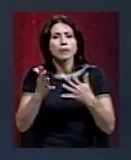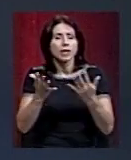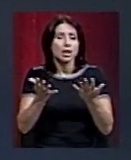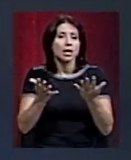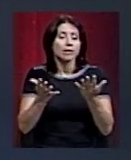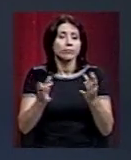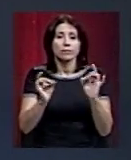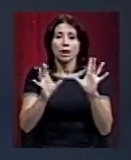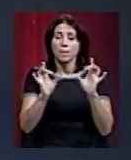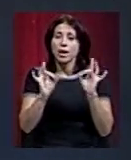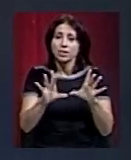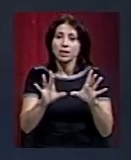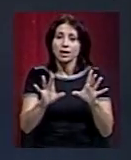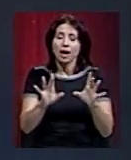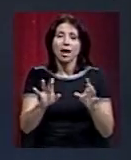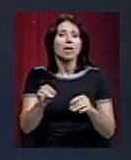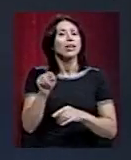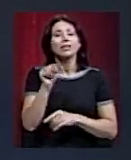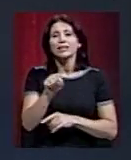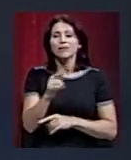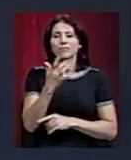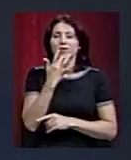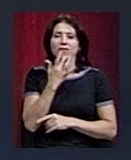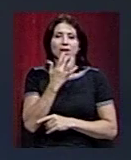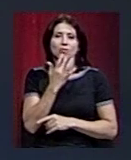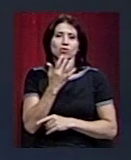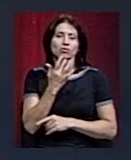y dramática, de la cual no querríamos